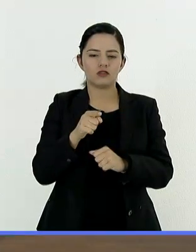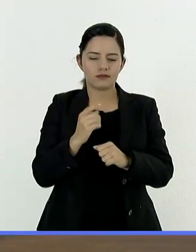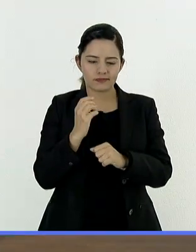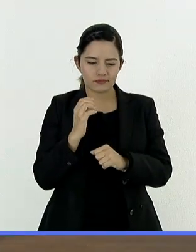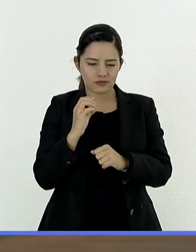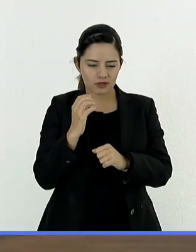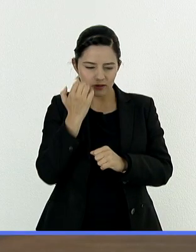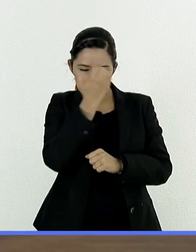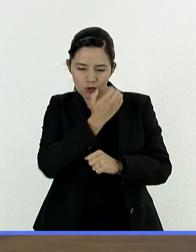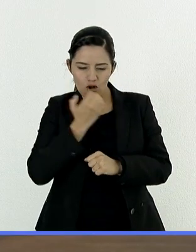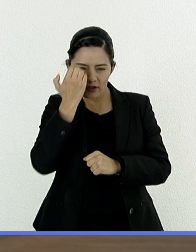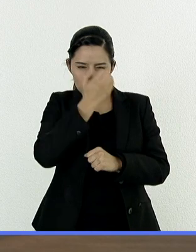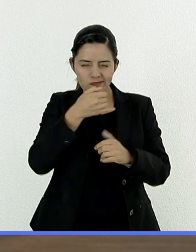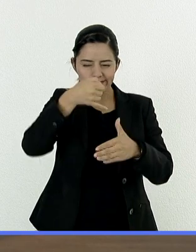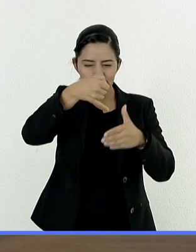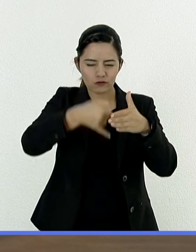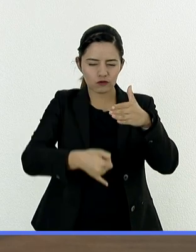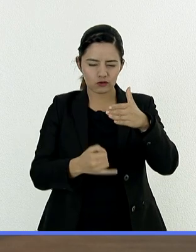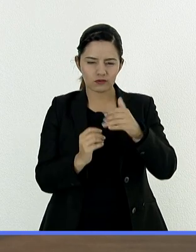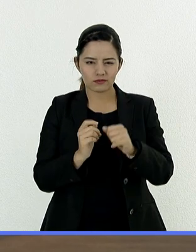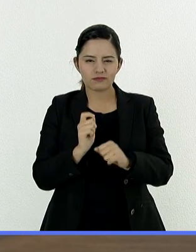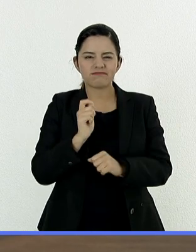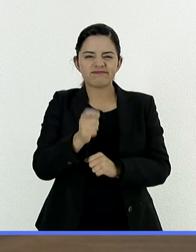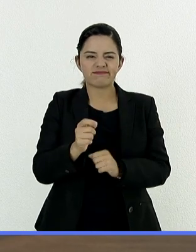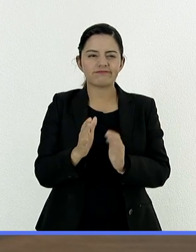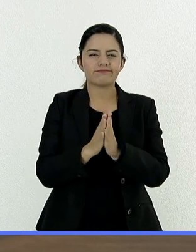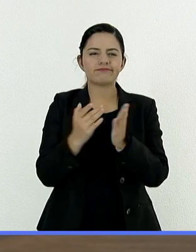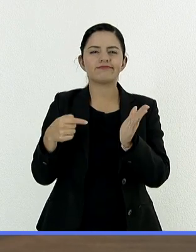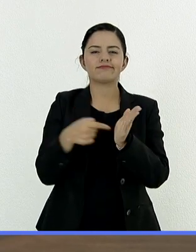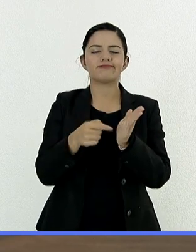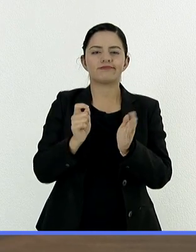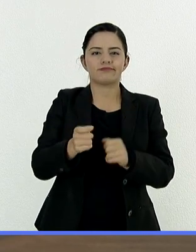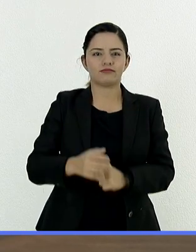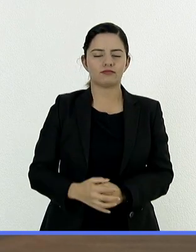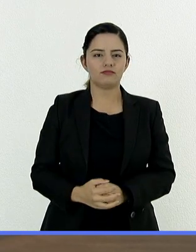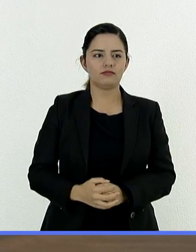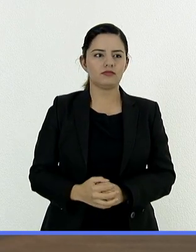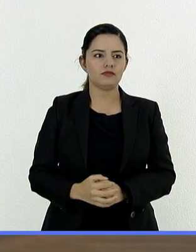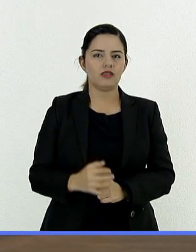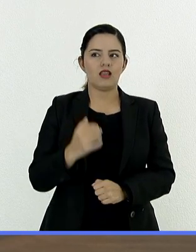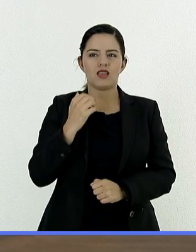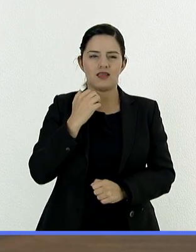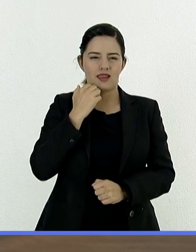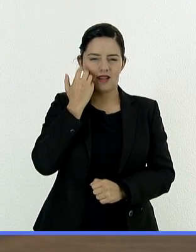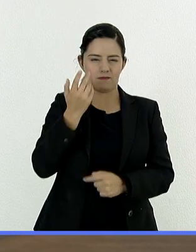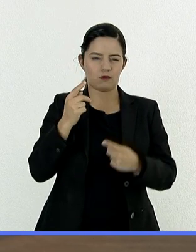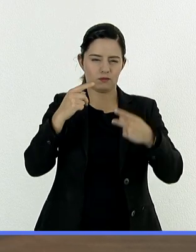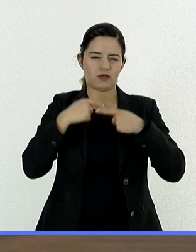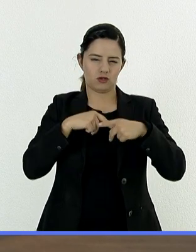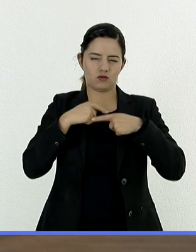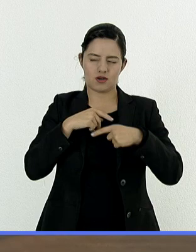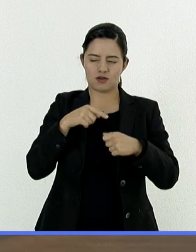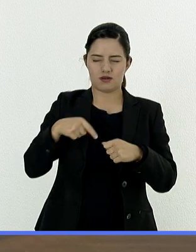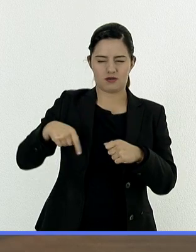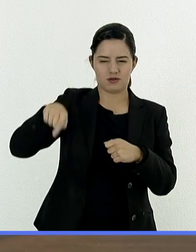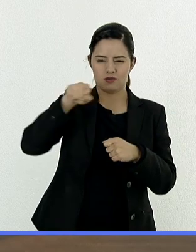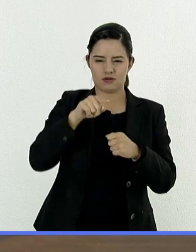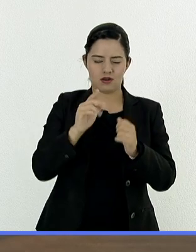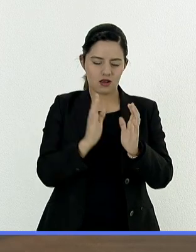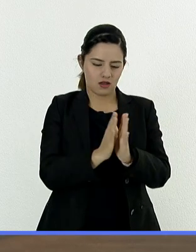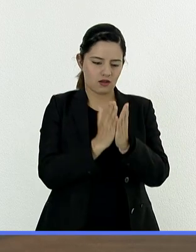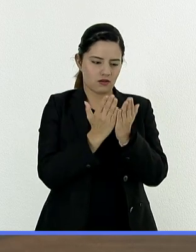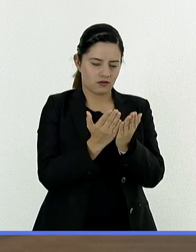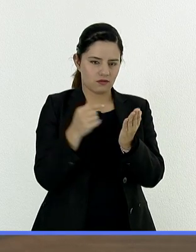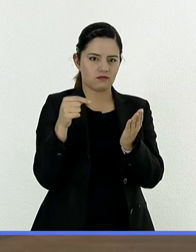subterráneo mira lo que queríamos hacer es acercar al Gran público la importancia